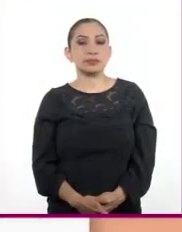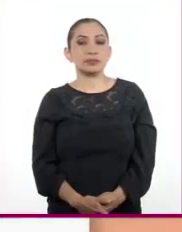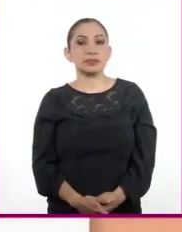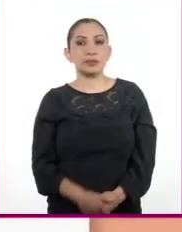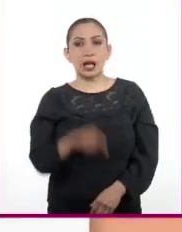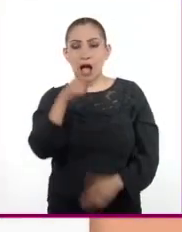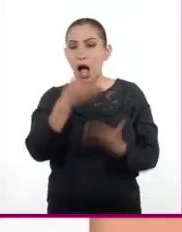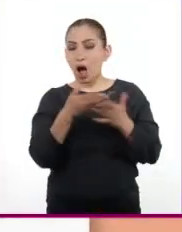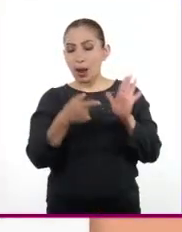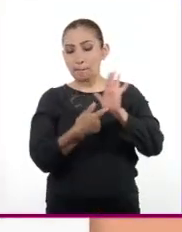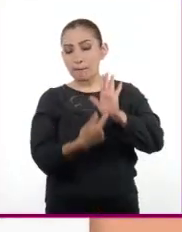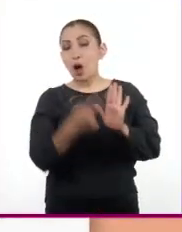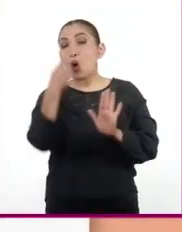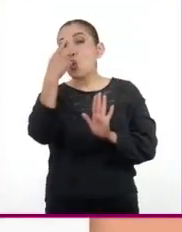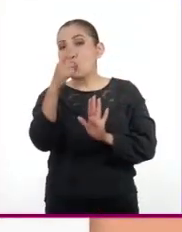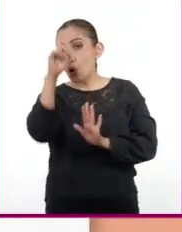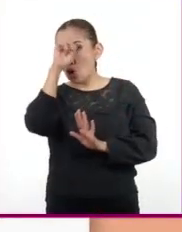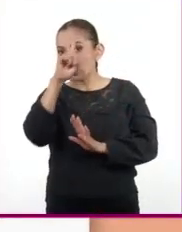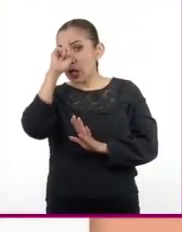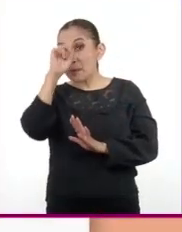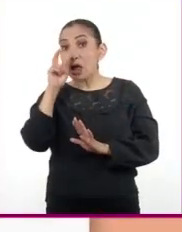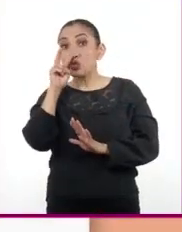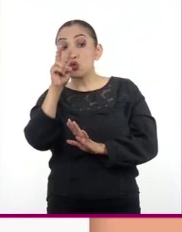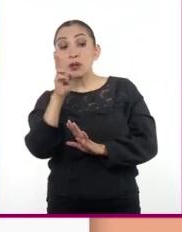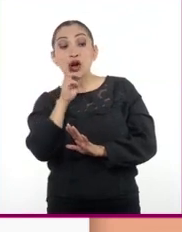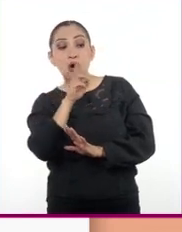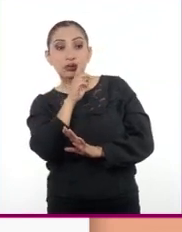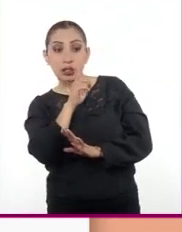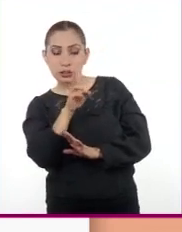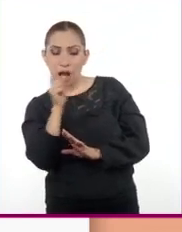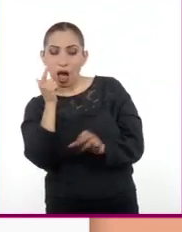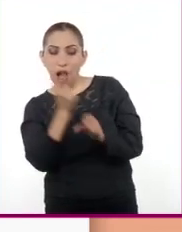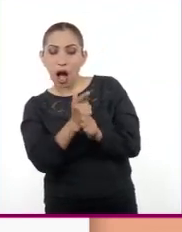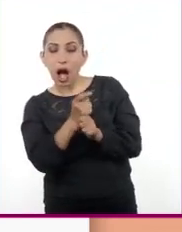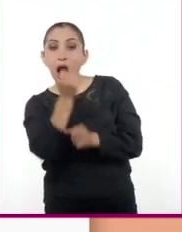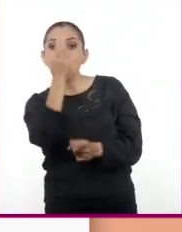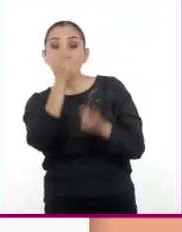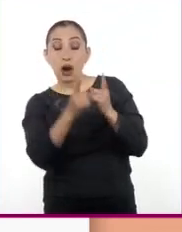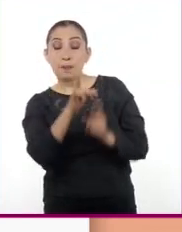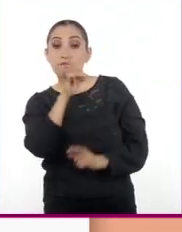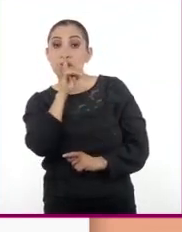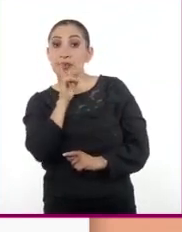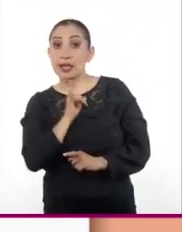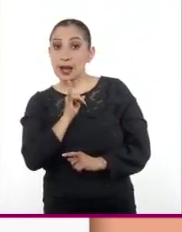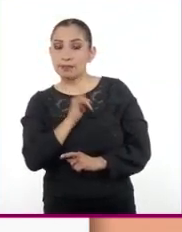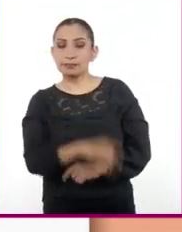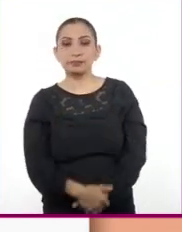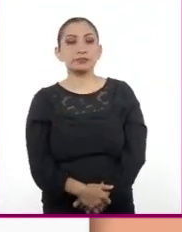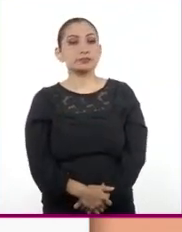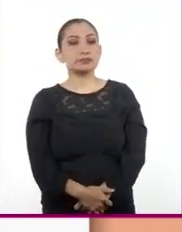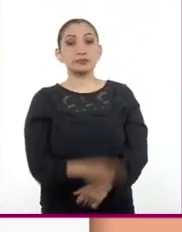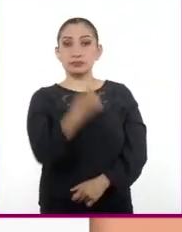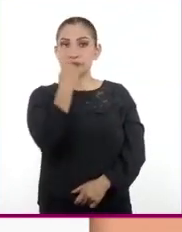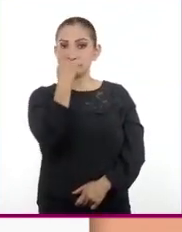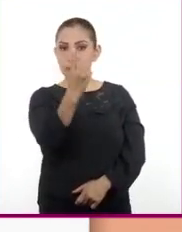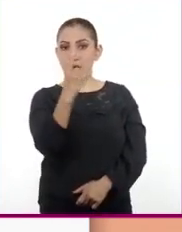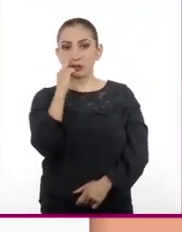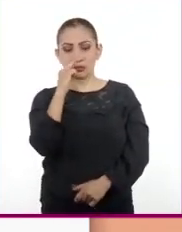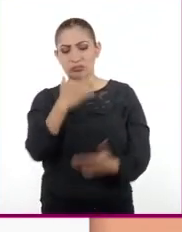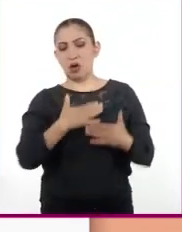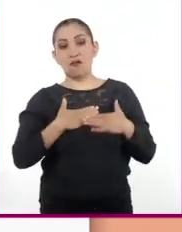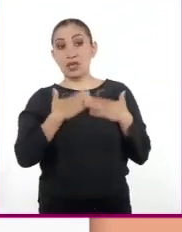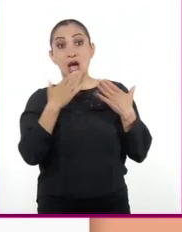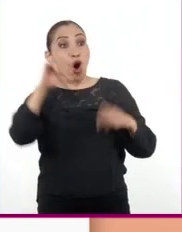Aquí te presentamos unas claves para revisar las noticias y descubrir aquellas que son falsas. 1.